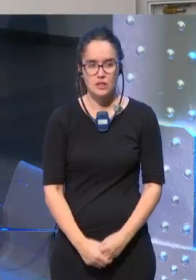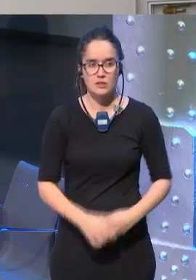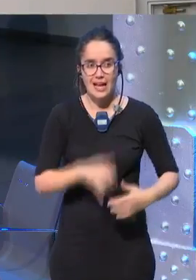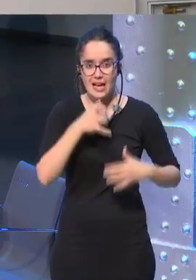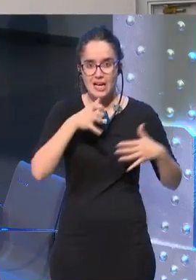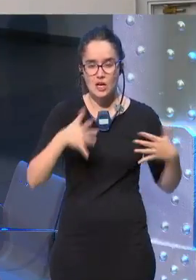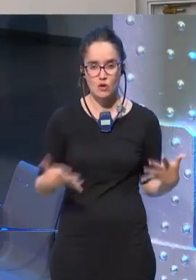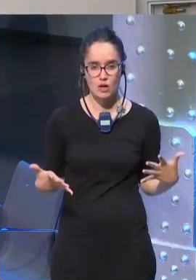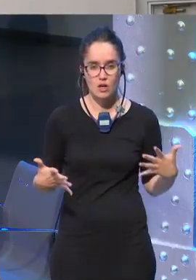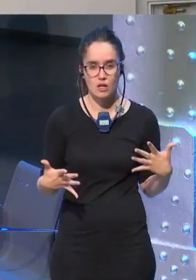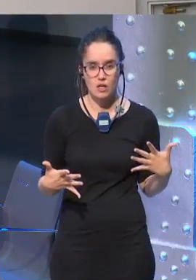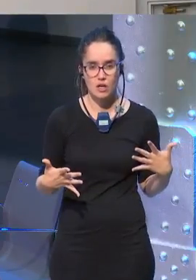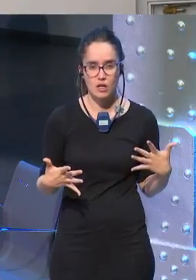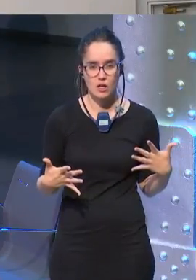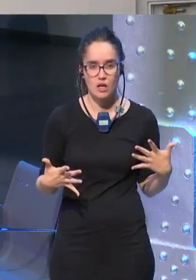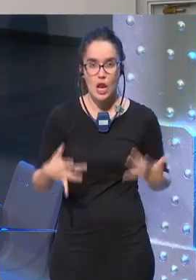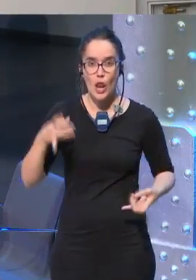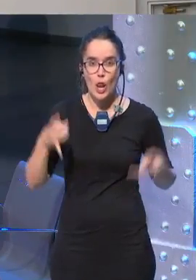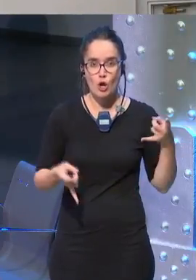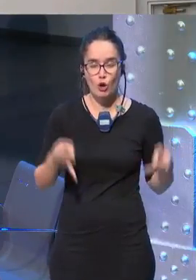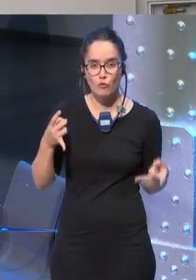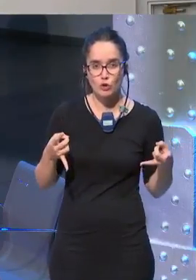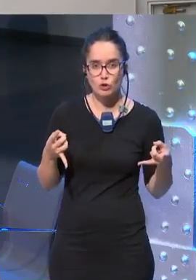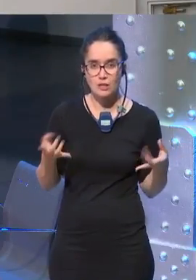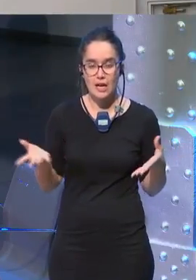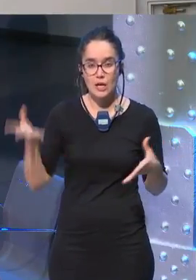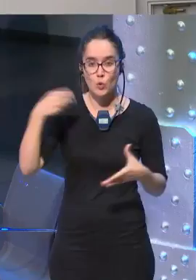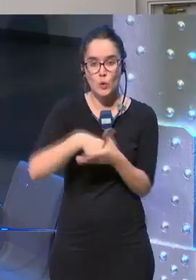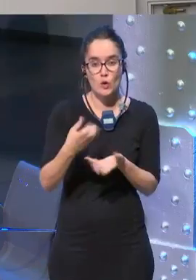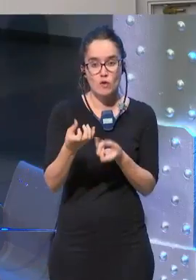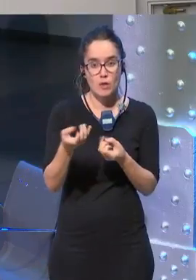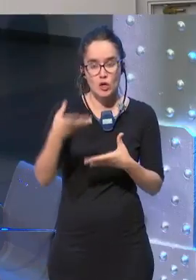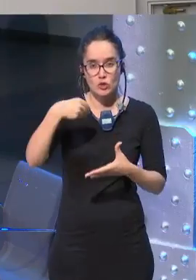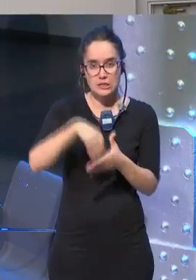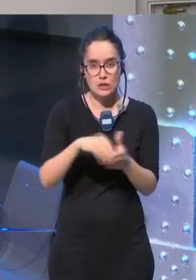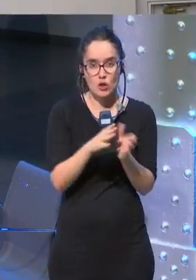Y ahora el robot ha incluido información en el volumen,